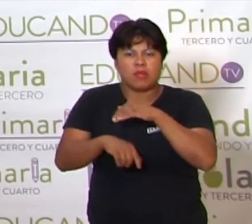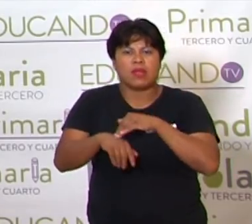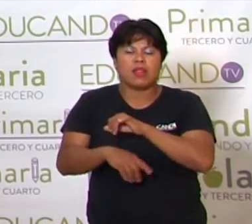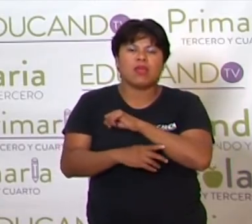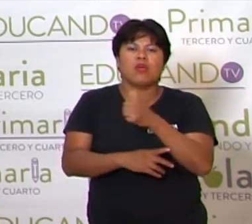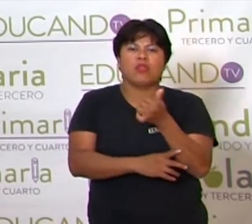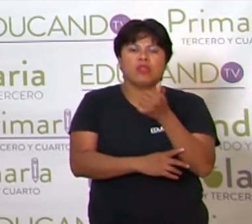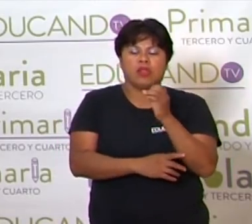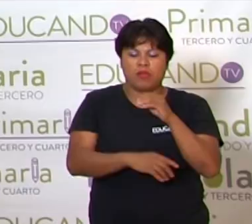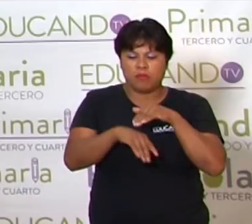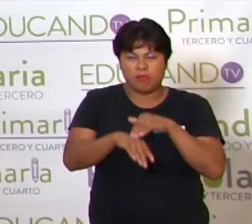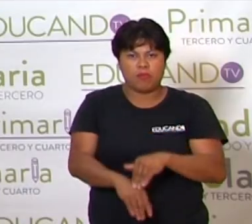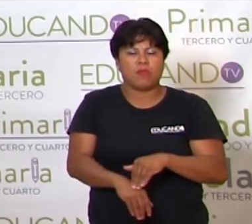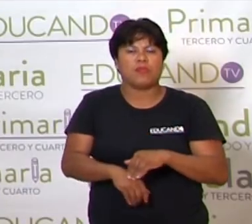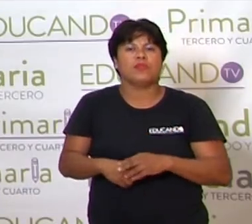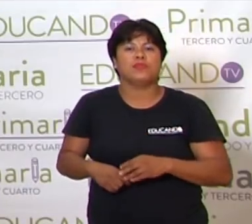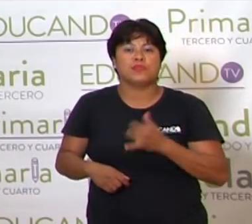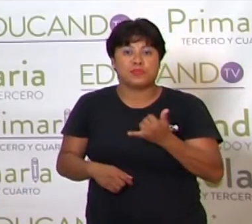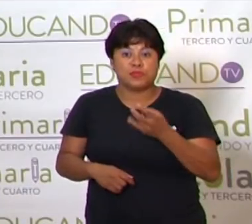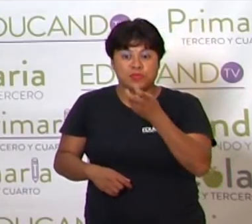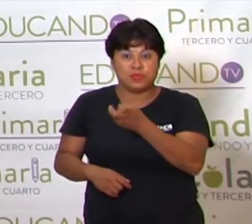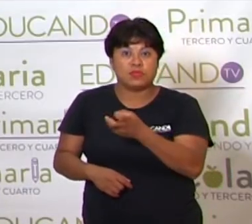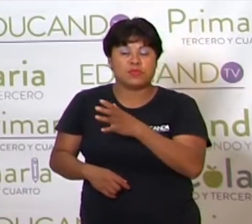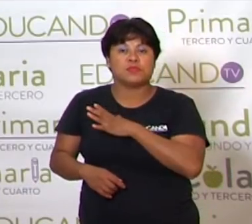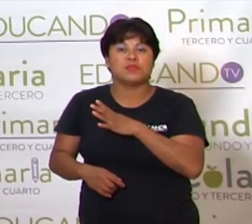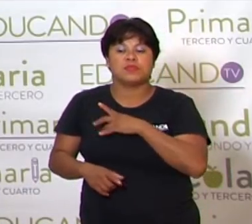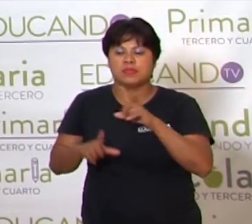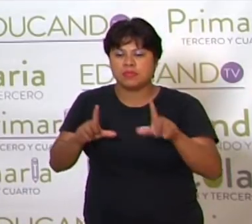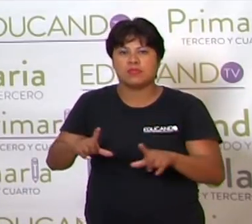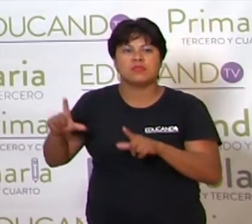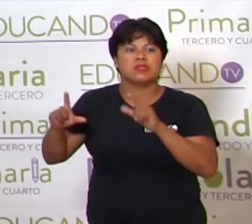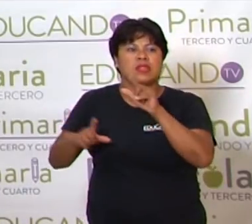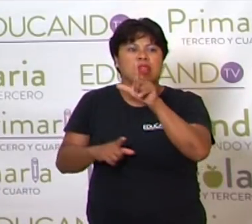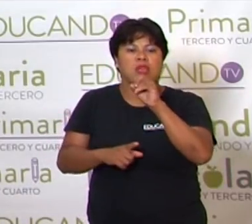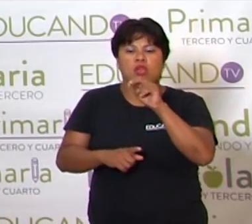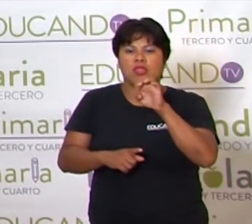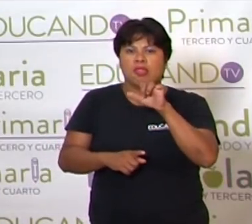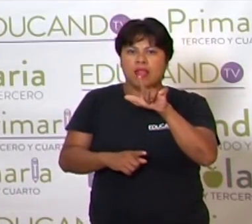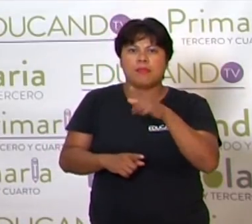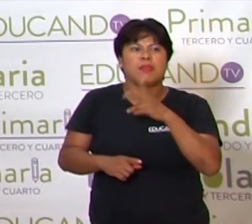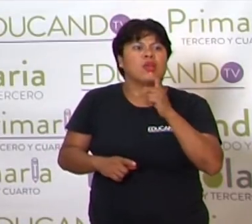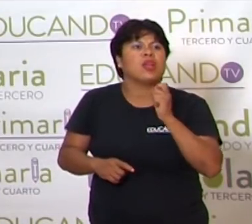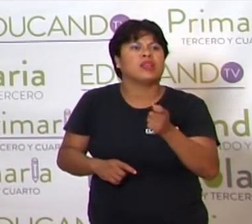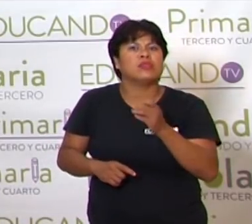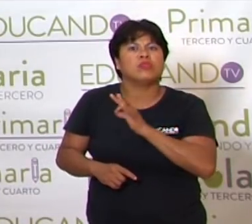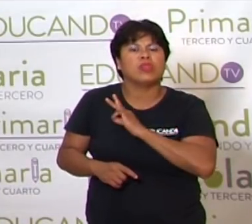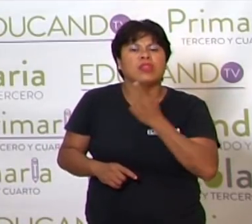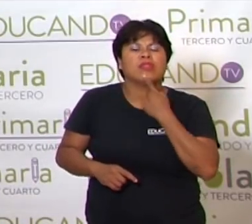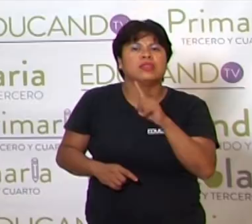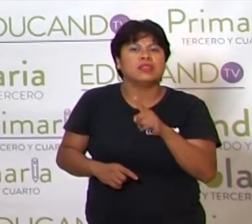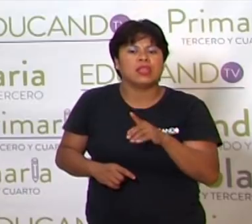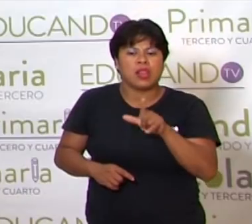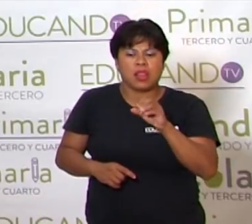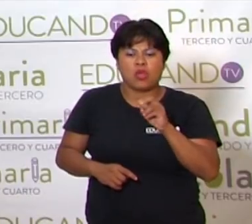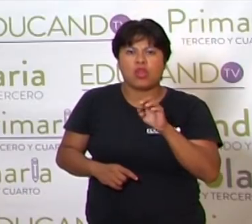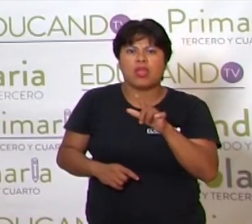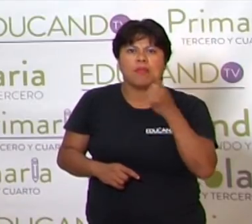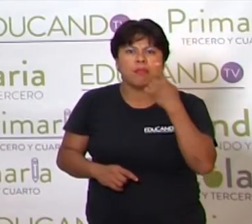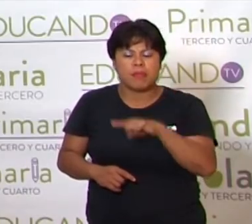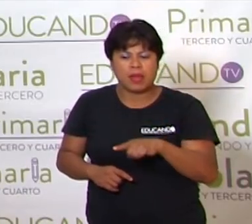otros a obedecerlo. Y aquí está la imagen de Leonel. Pero, ¿qué cosa podría estar diciendo Leonel